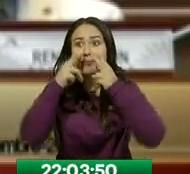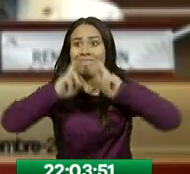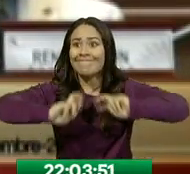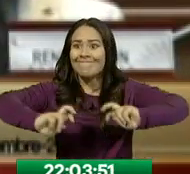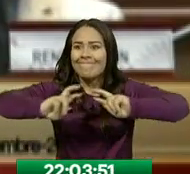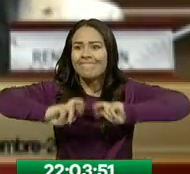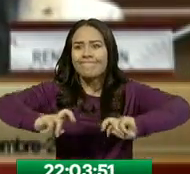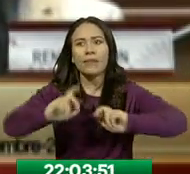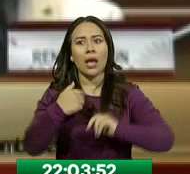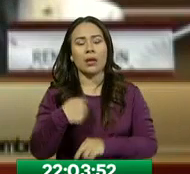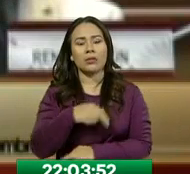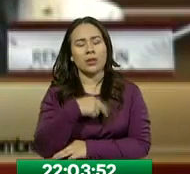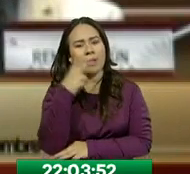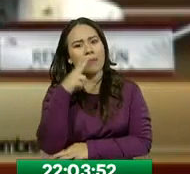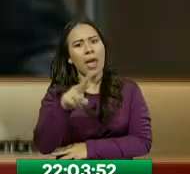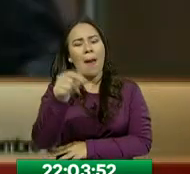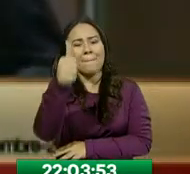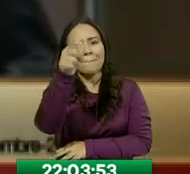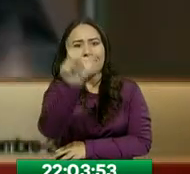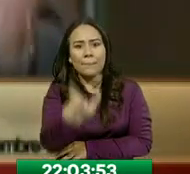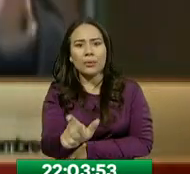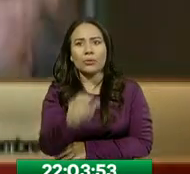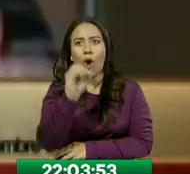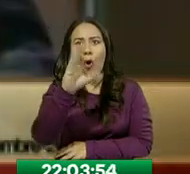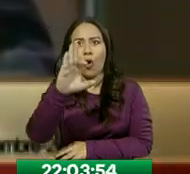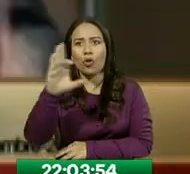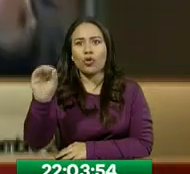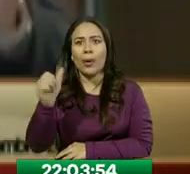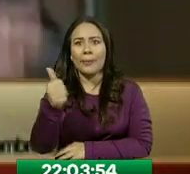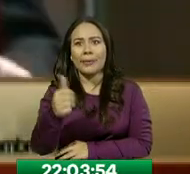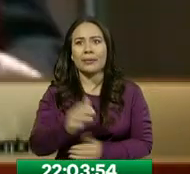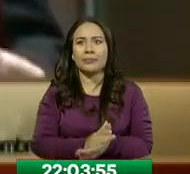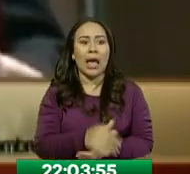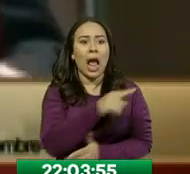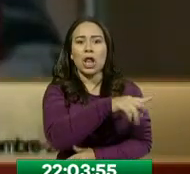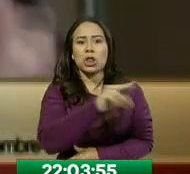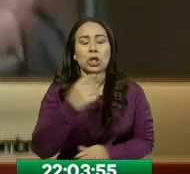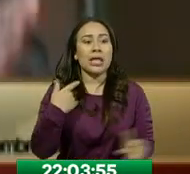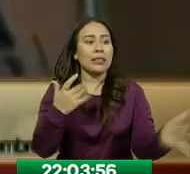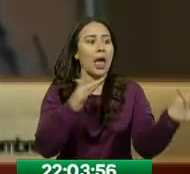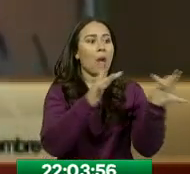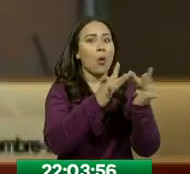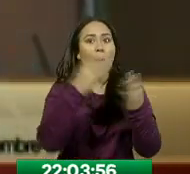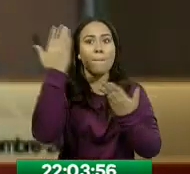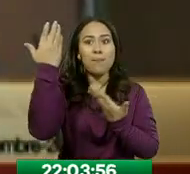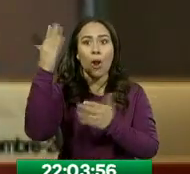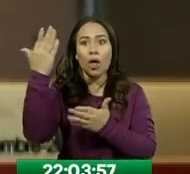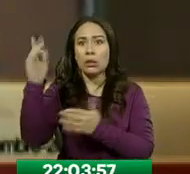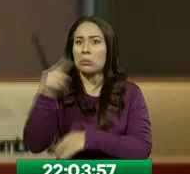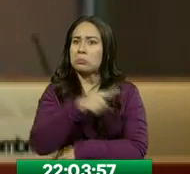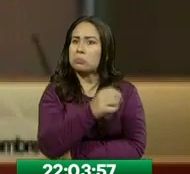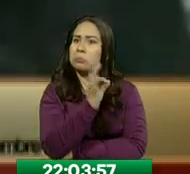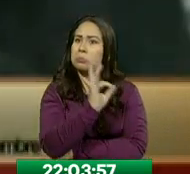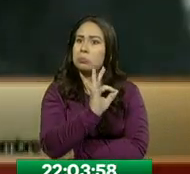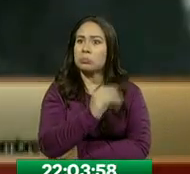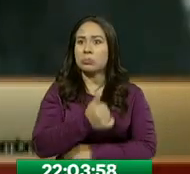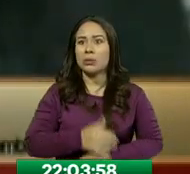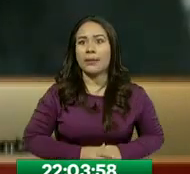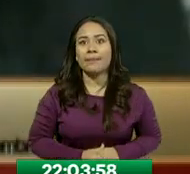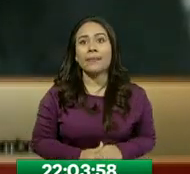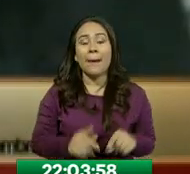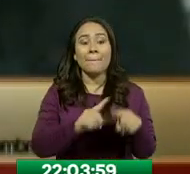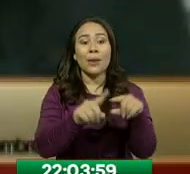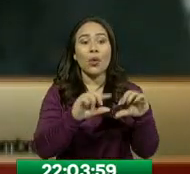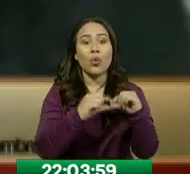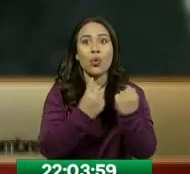y compromiso social. Que no tiene vínculos políticos con ninguna tienda política. Pero en el